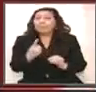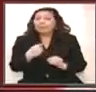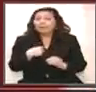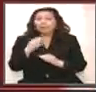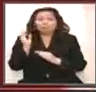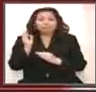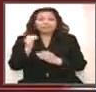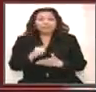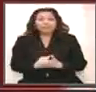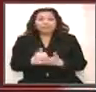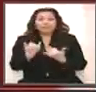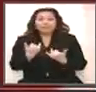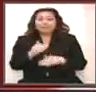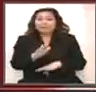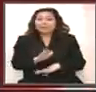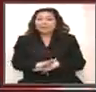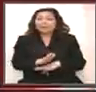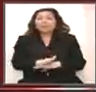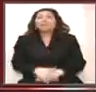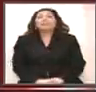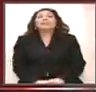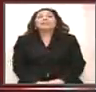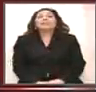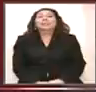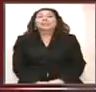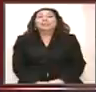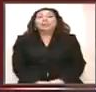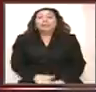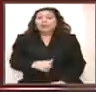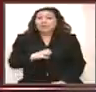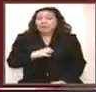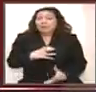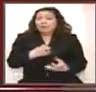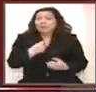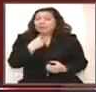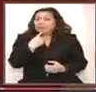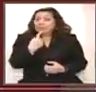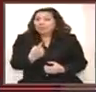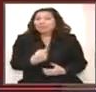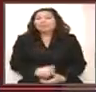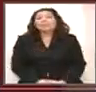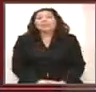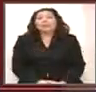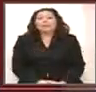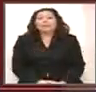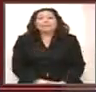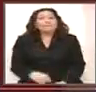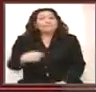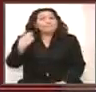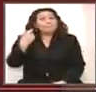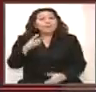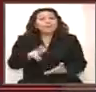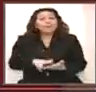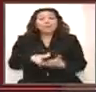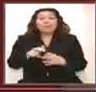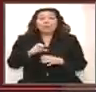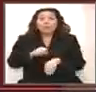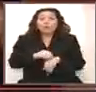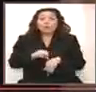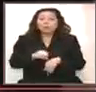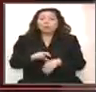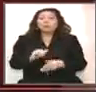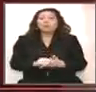mi exposición de esta tarde. Quisiera yo explicar las políticas aprobadas por el